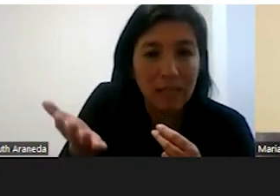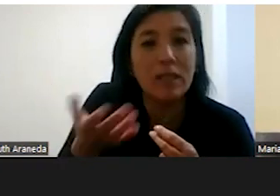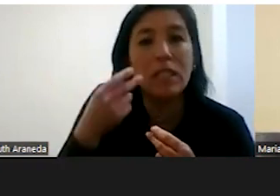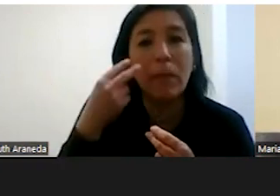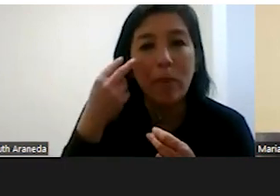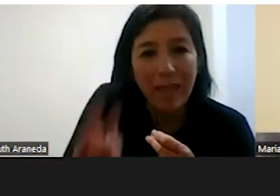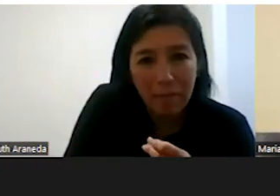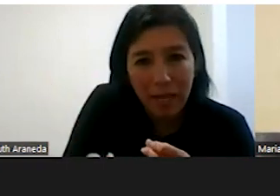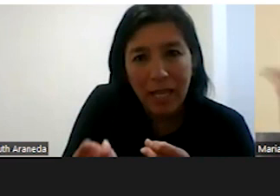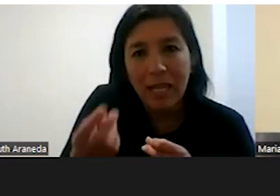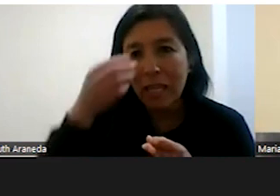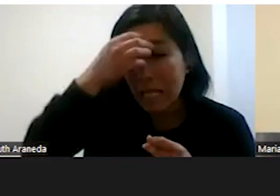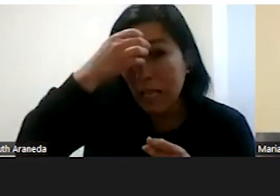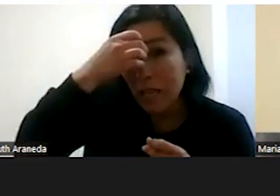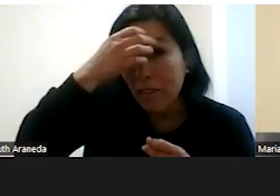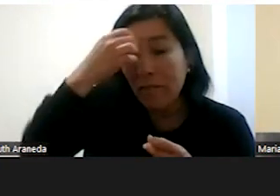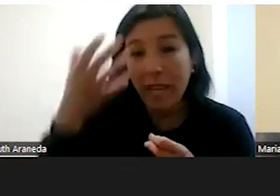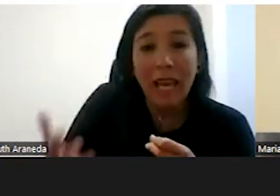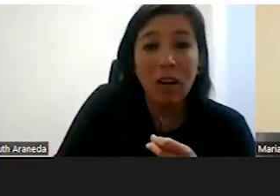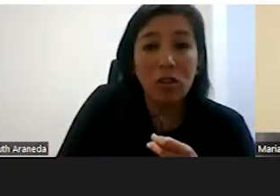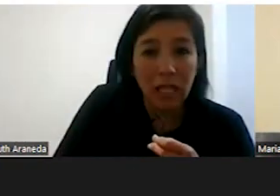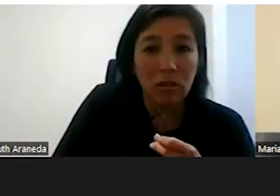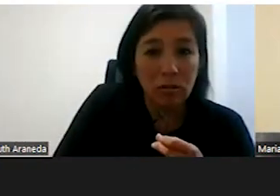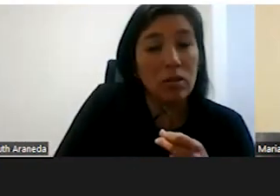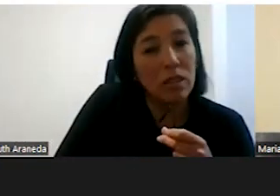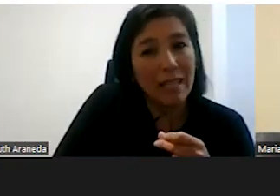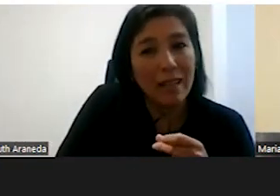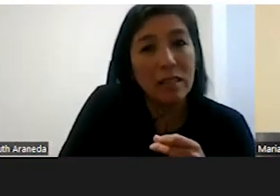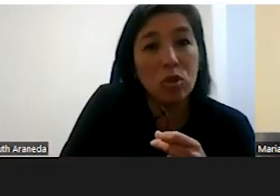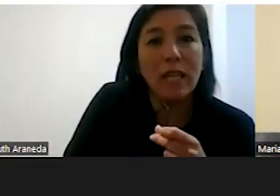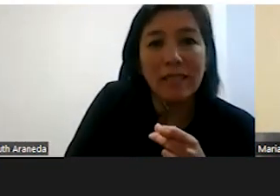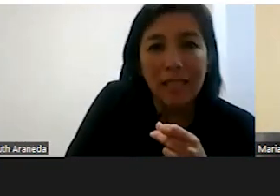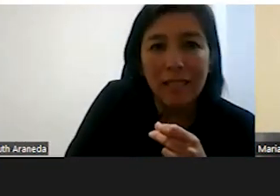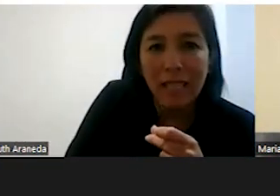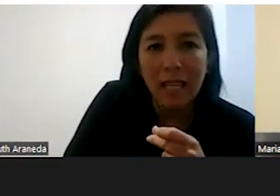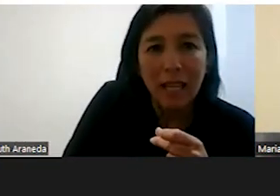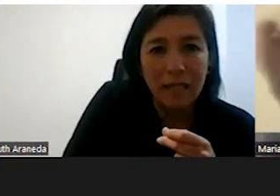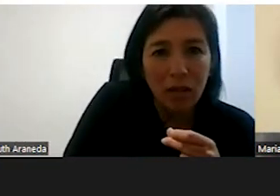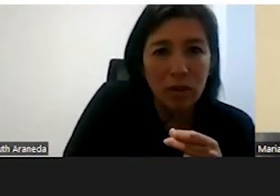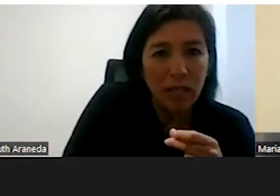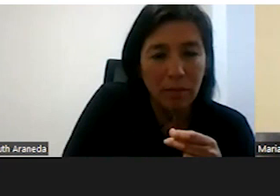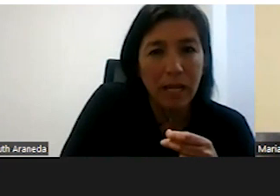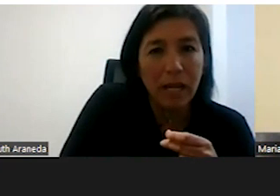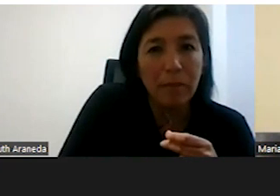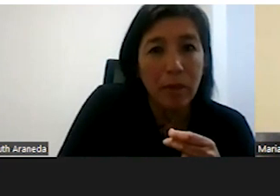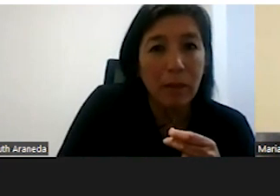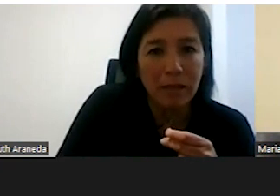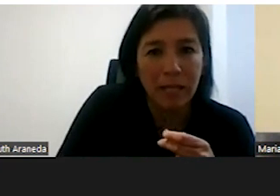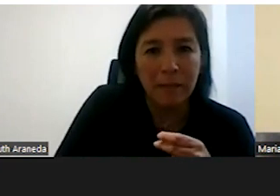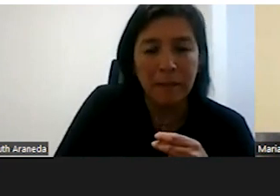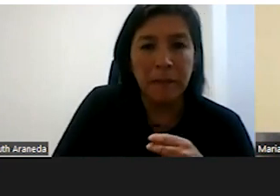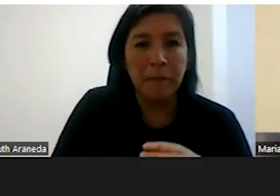que se puedan ver y que vean que es algo cierto. Entonces agradece mucho la instancia que han dado ustedes para